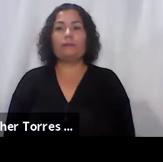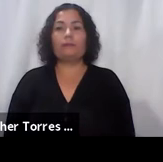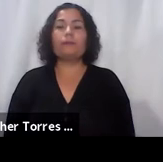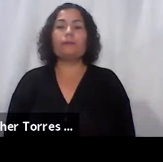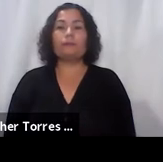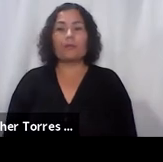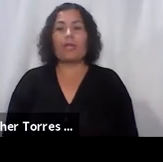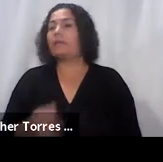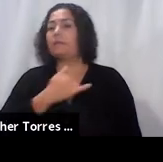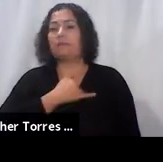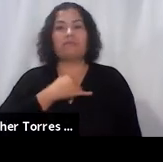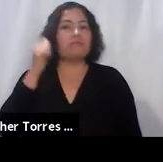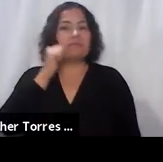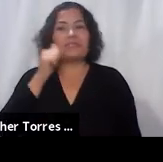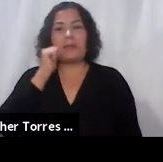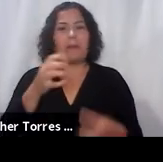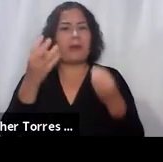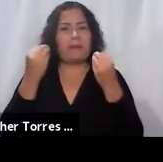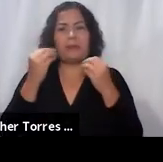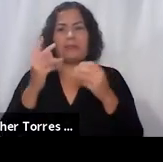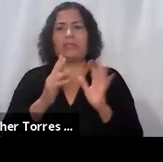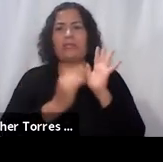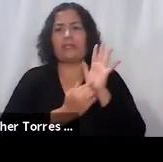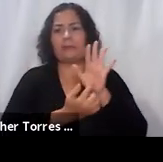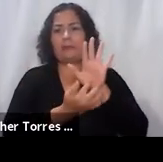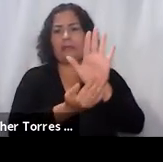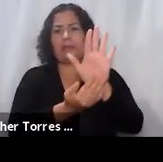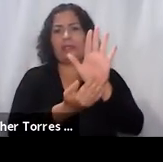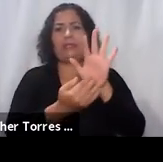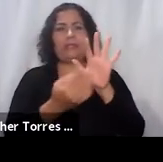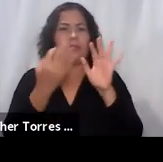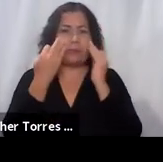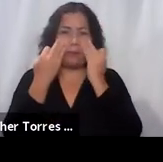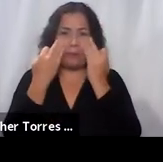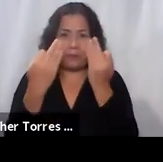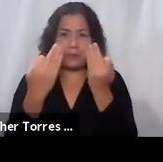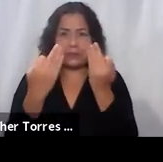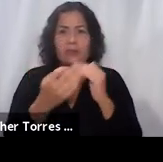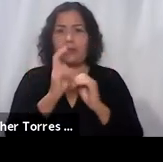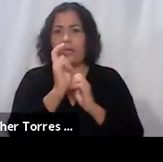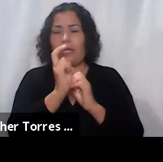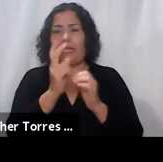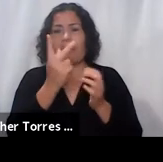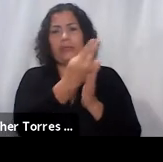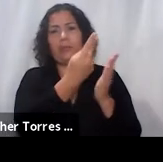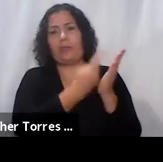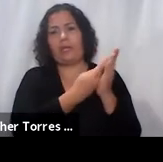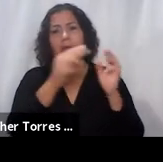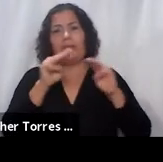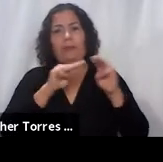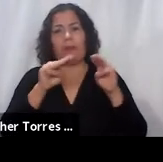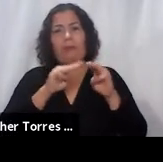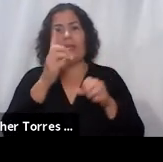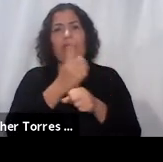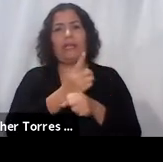Y yo siempre en muchas de mis presentaciones, ¿no? Presento este programa de movilidad 4S